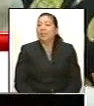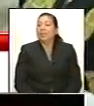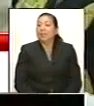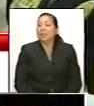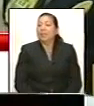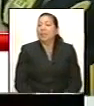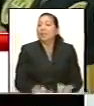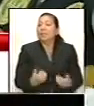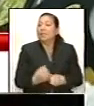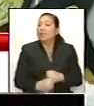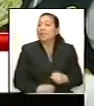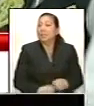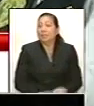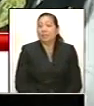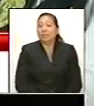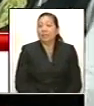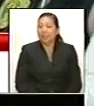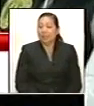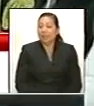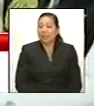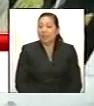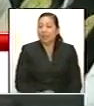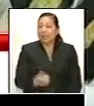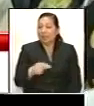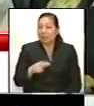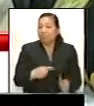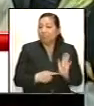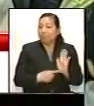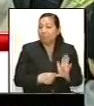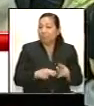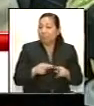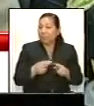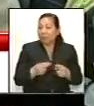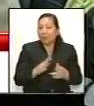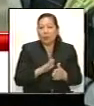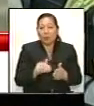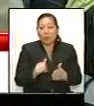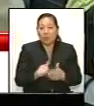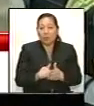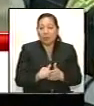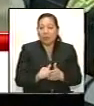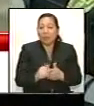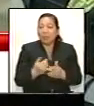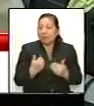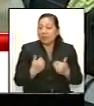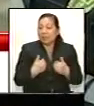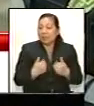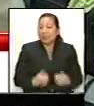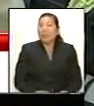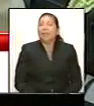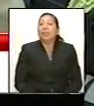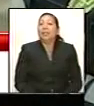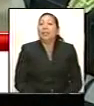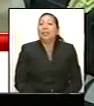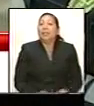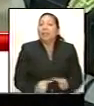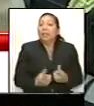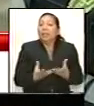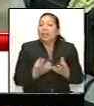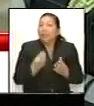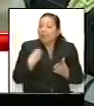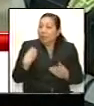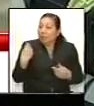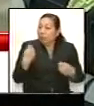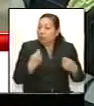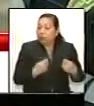que en este año Ana ha venido participando en esta mesa todas las reuniones que hemos tenido, y también como sector queríamos